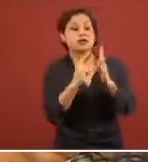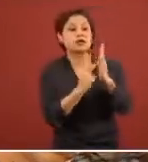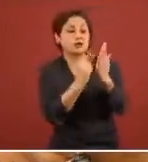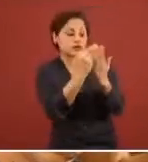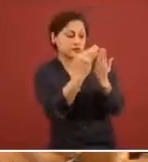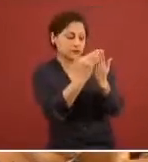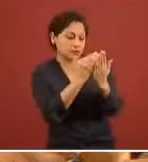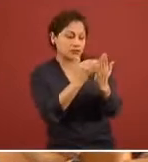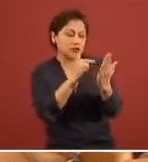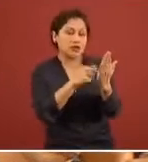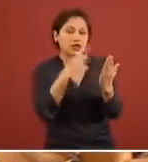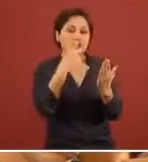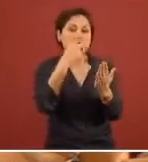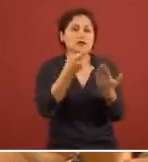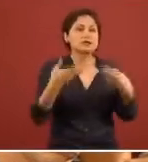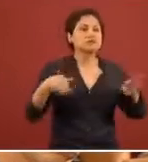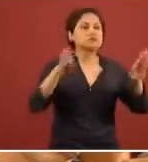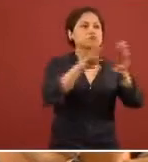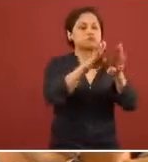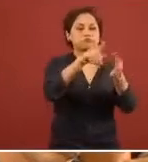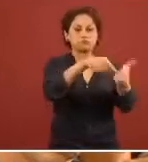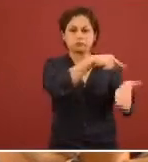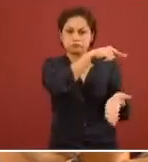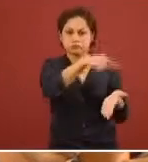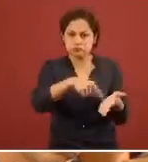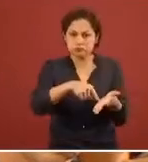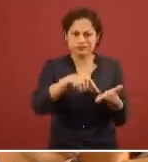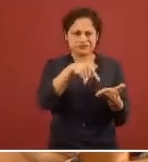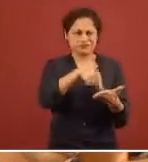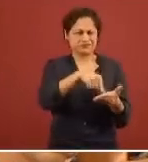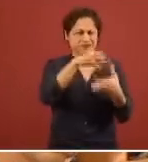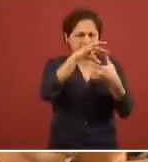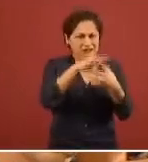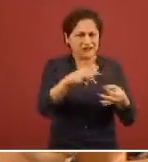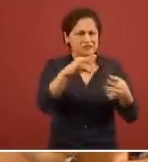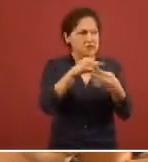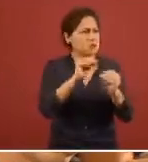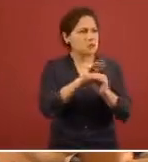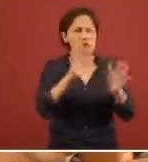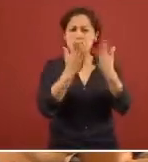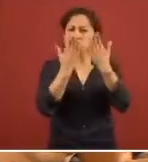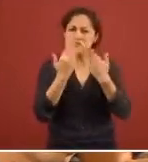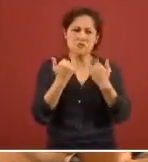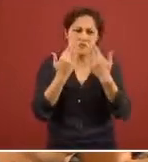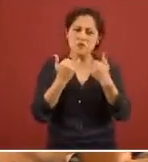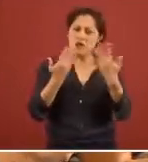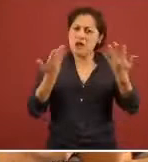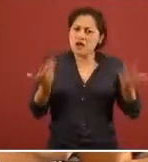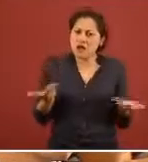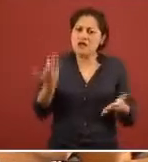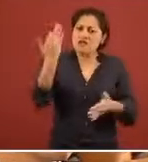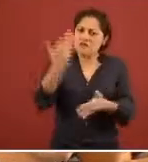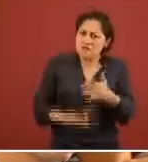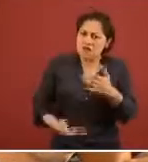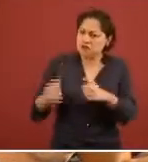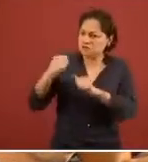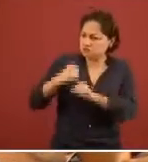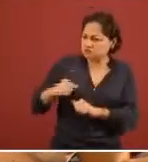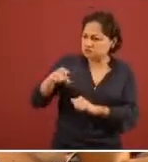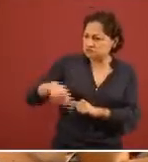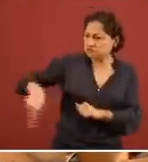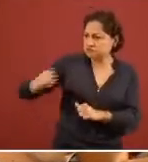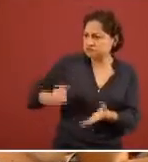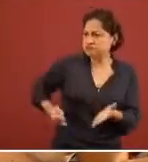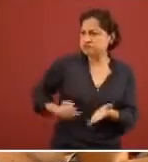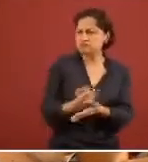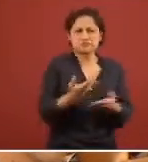están haciendo, tal vez más información al respecto de parte de las autoridades, explicando sobre todo a la gente de